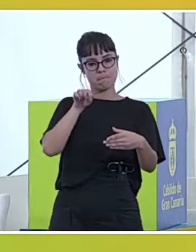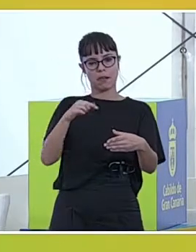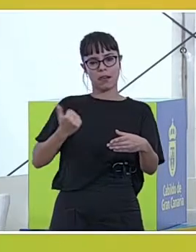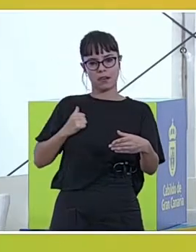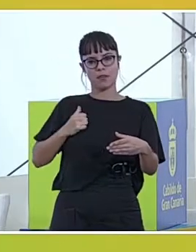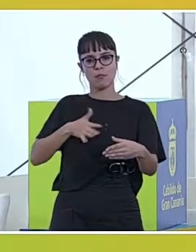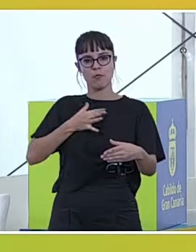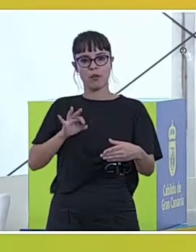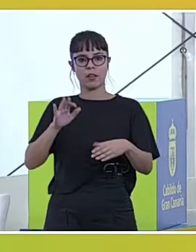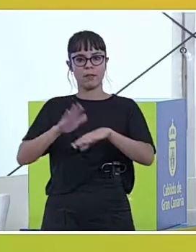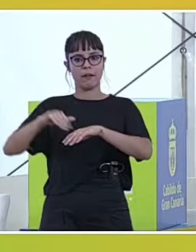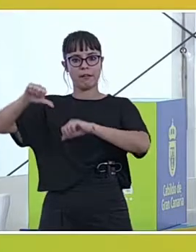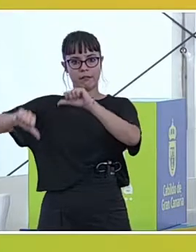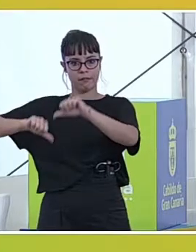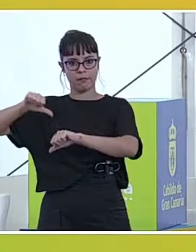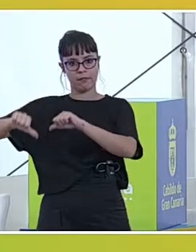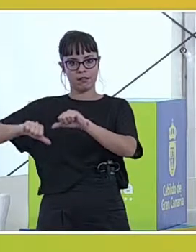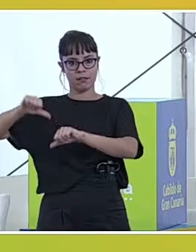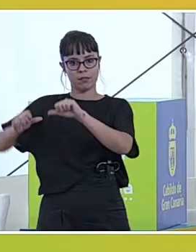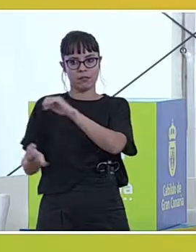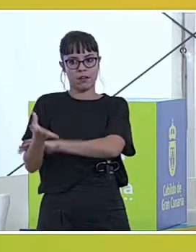obtención de productos químicos a través de la salmuera.